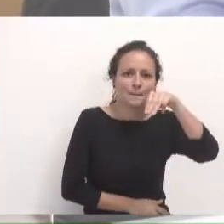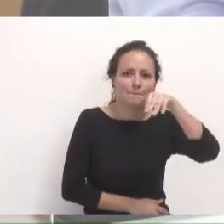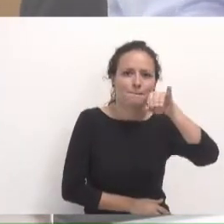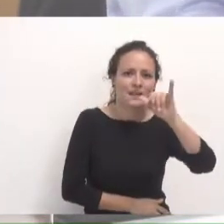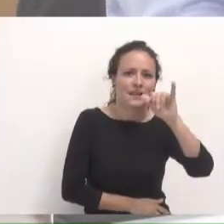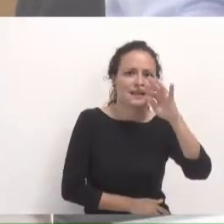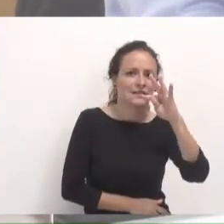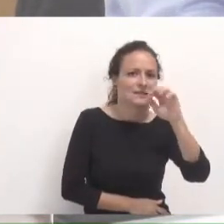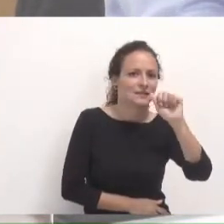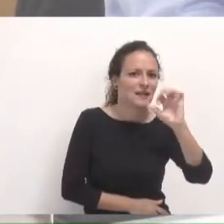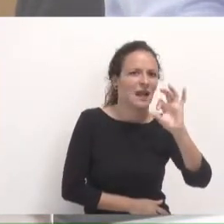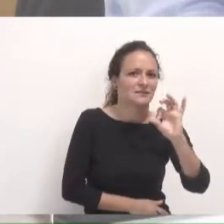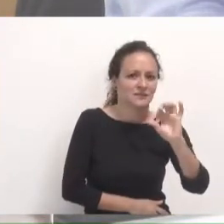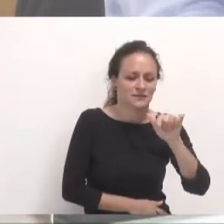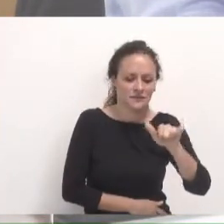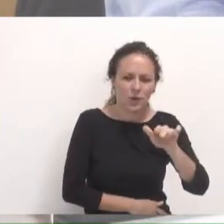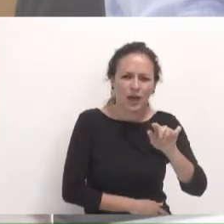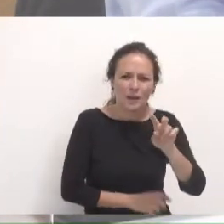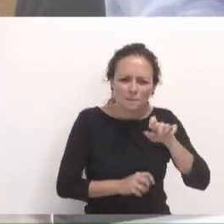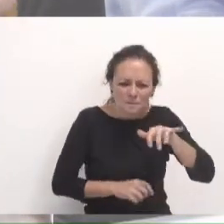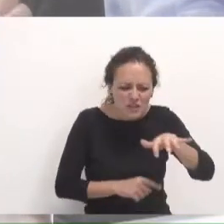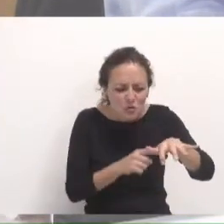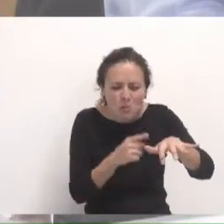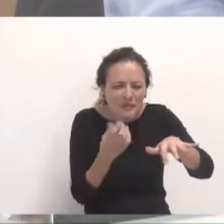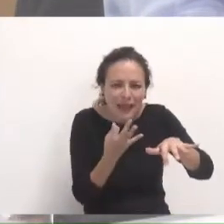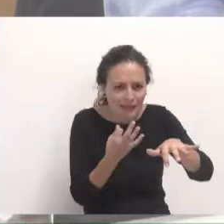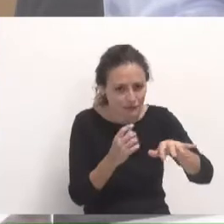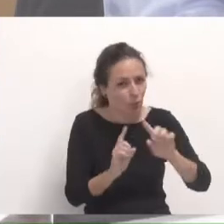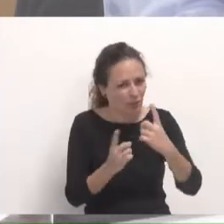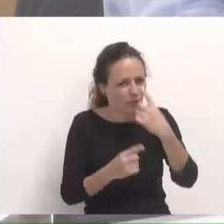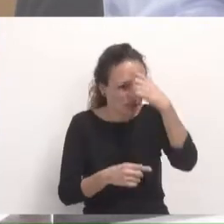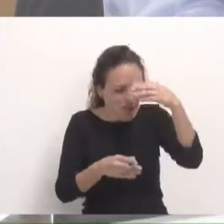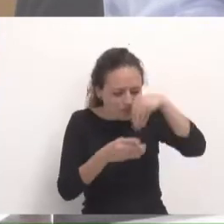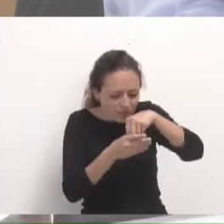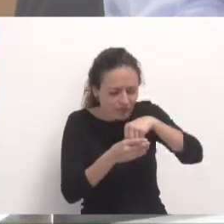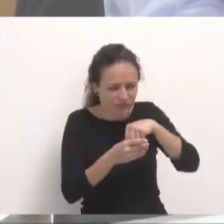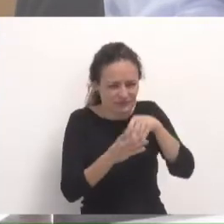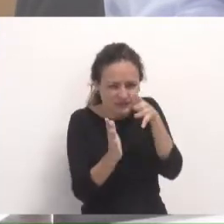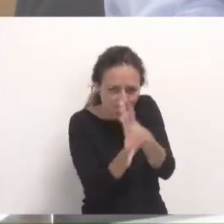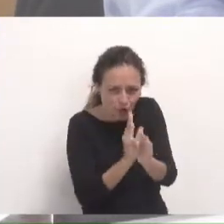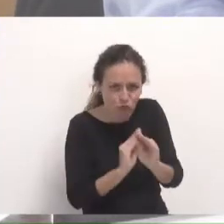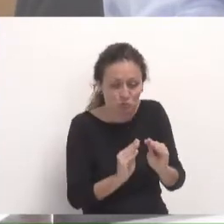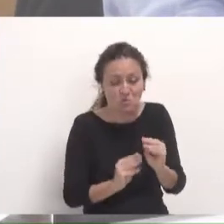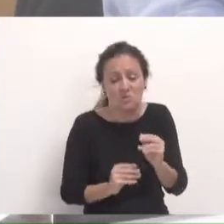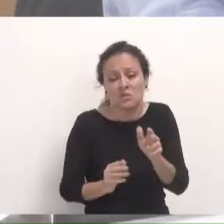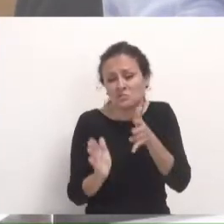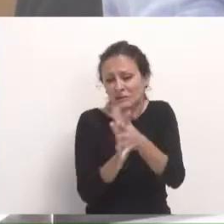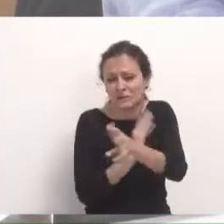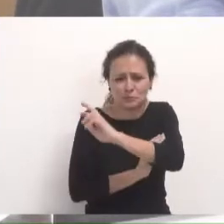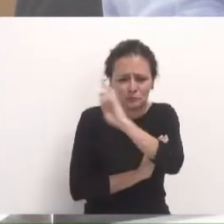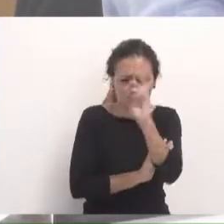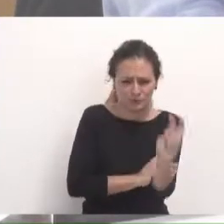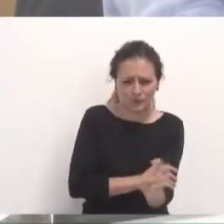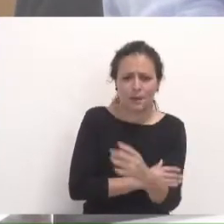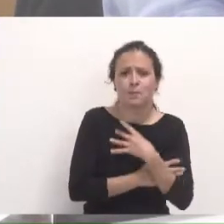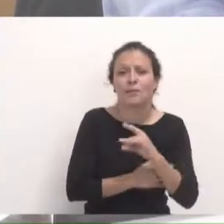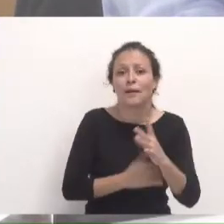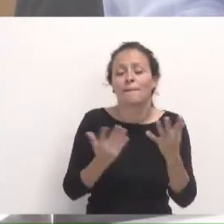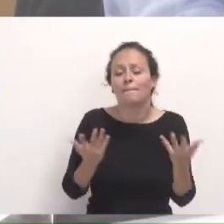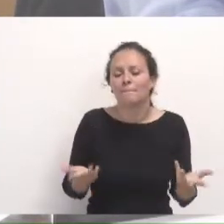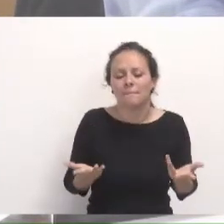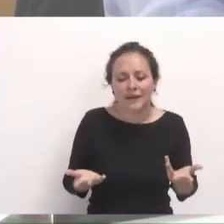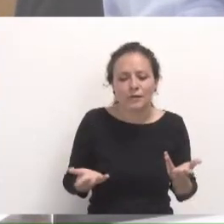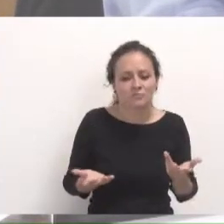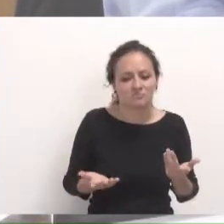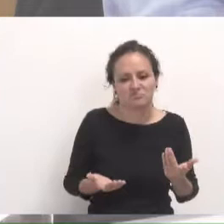exactamente a lo que nos referimos, ¿no? Bueno, podemos tener varias definiciones, ¿no? Pero yo